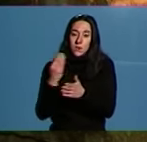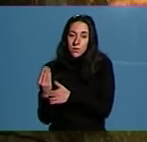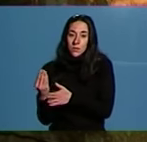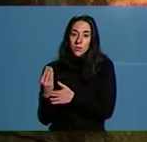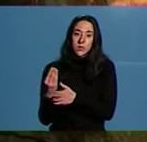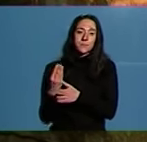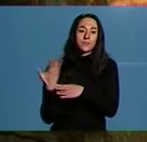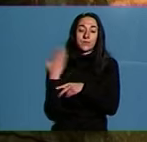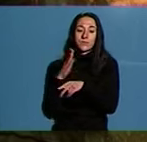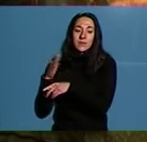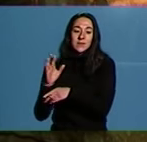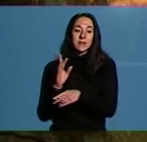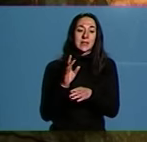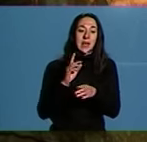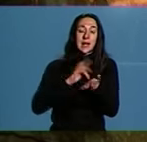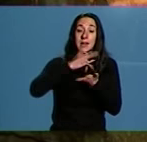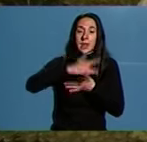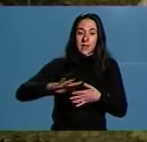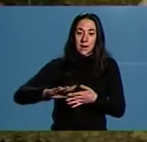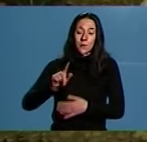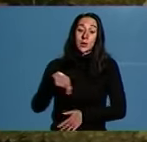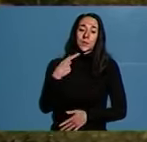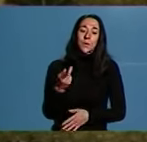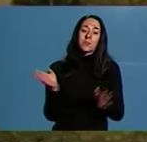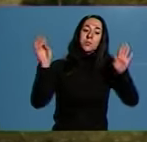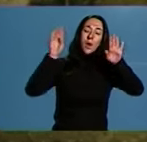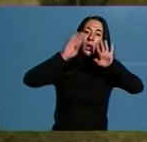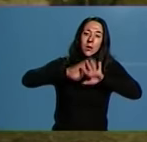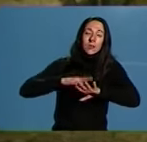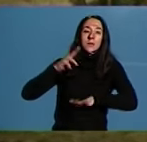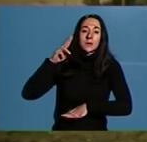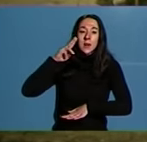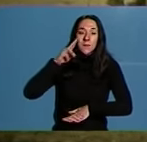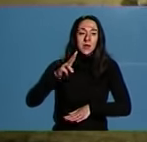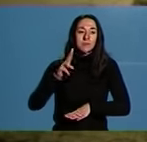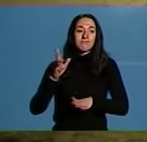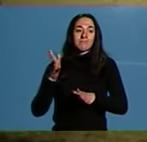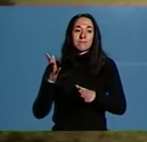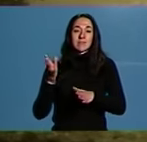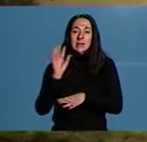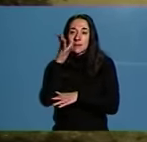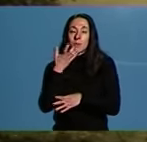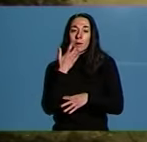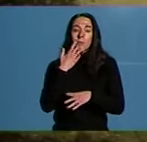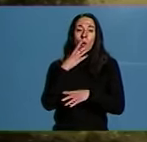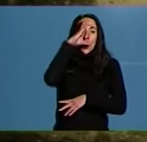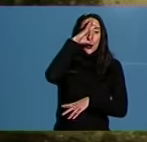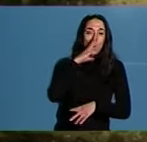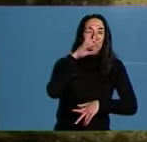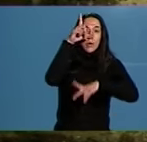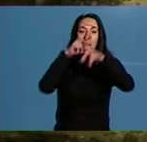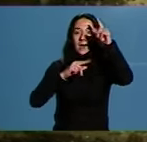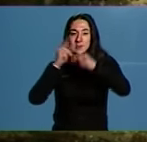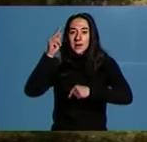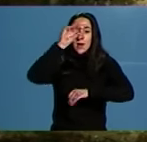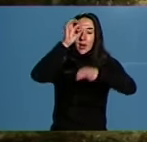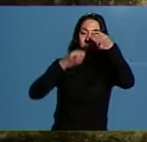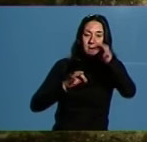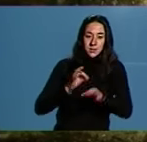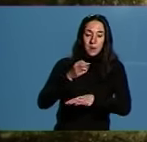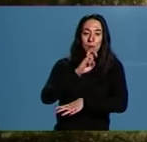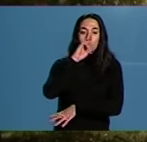ben representativas do campo, e logo despois de noite, pois os fenómenos de ou da luna, ou das estrellas, ou da neve,